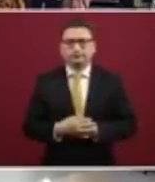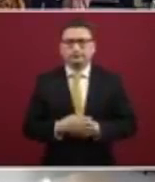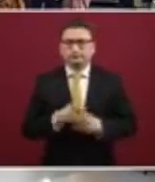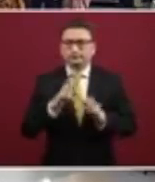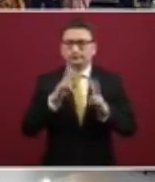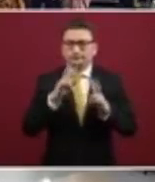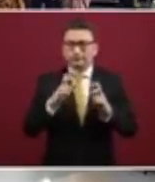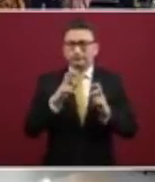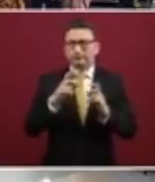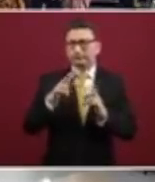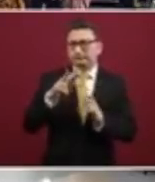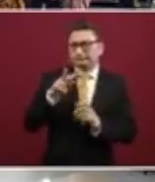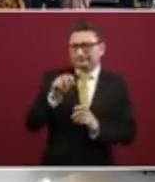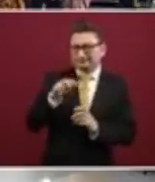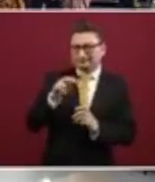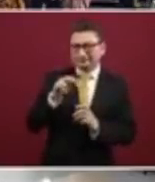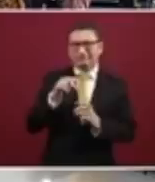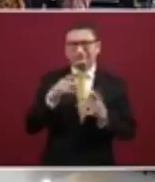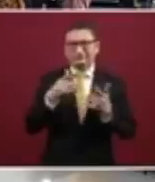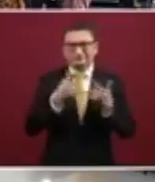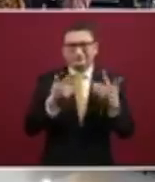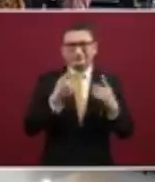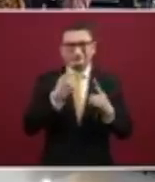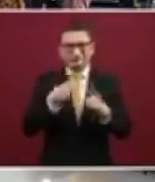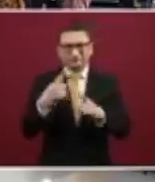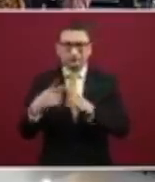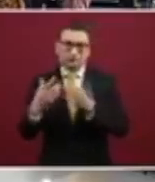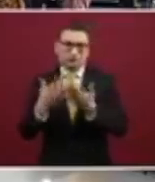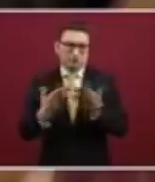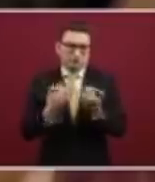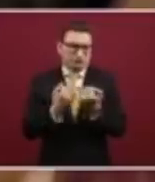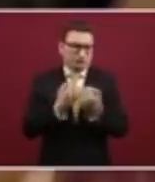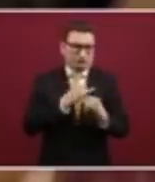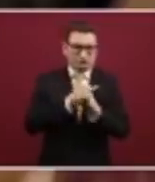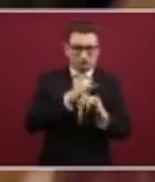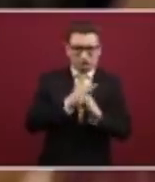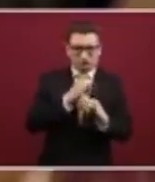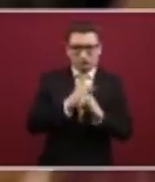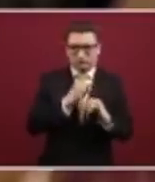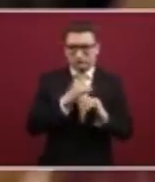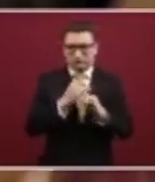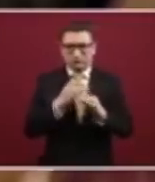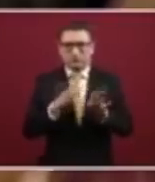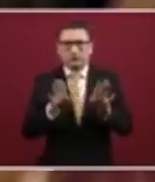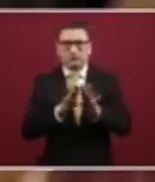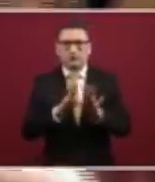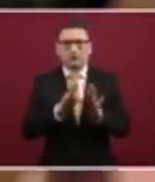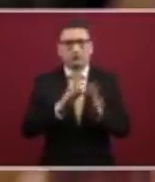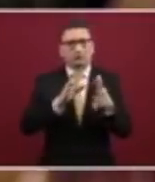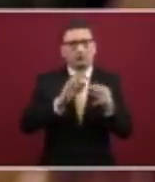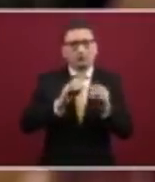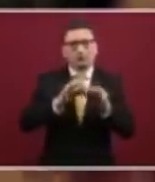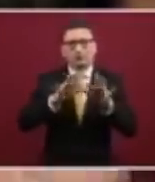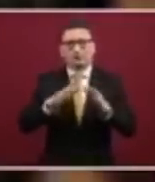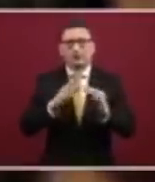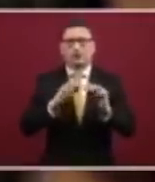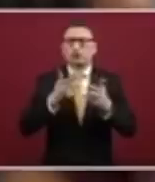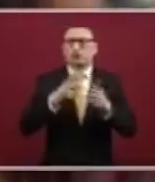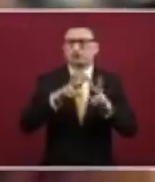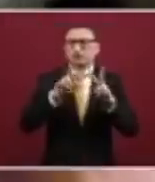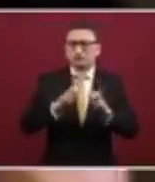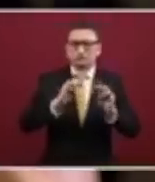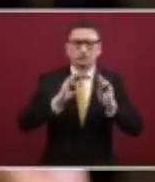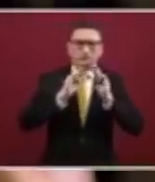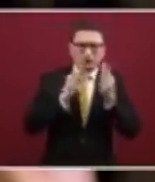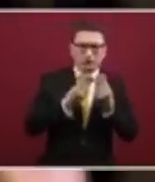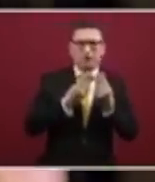de televisión y bueno, ahora de internet, que hacen una apología de la violencia, del narcotráfico, del consumo de